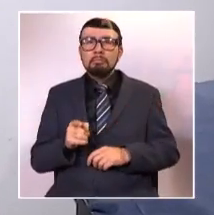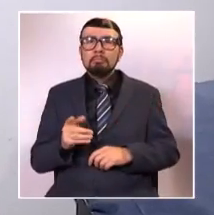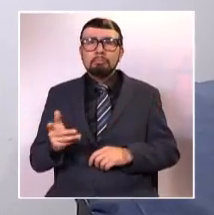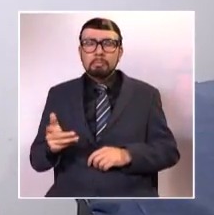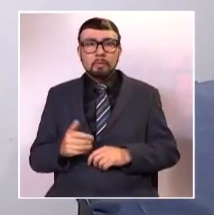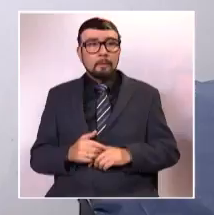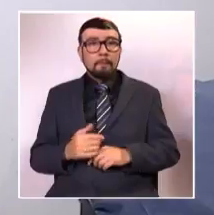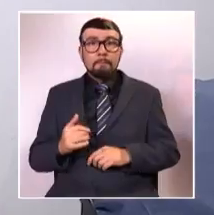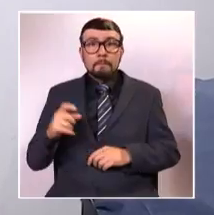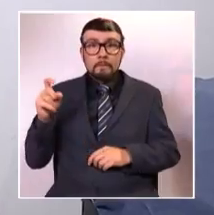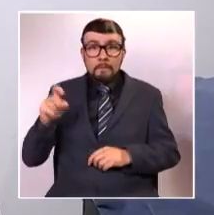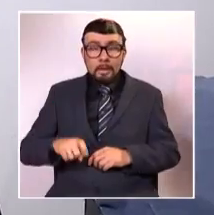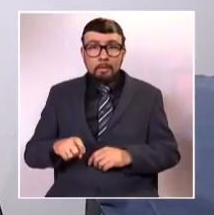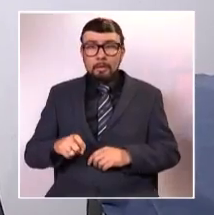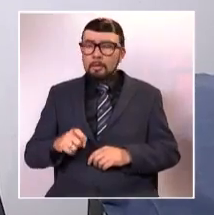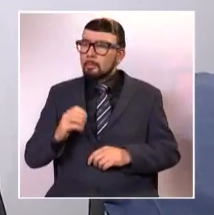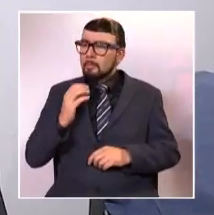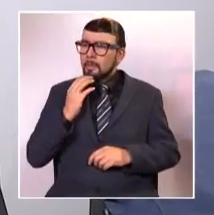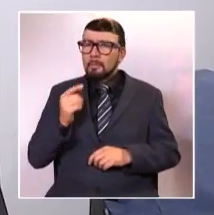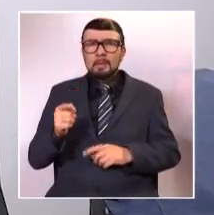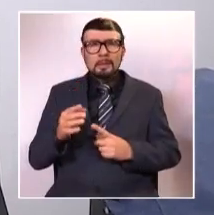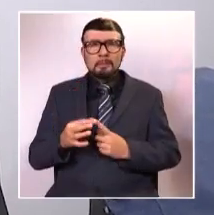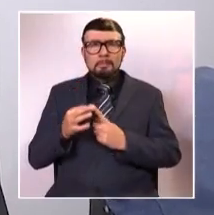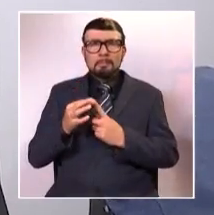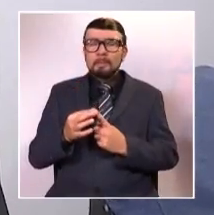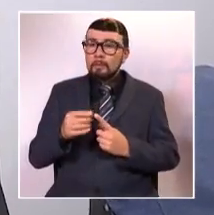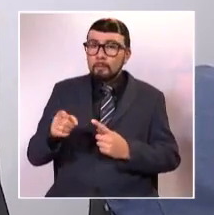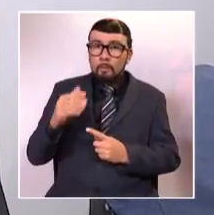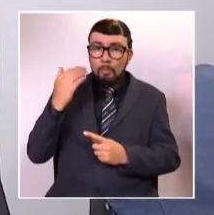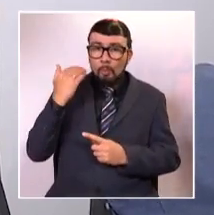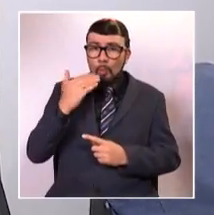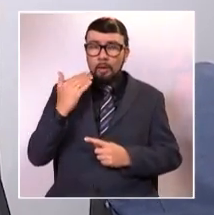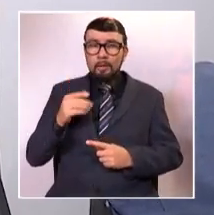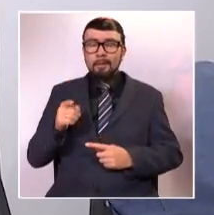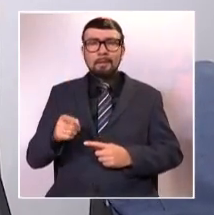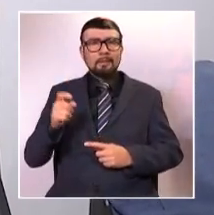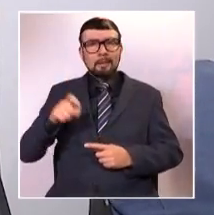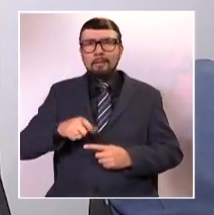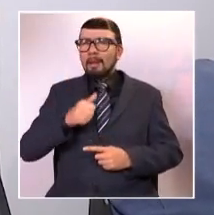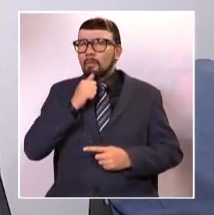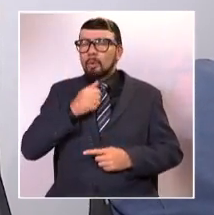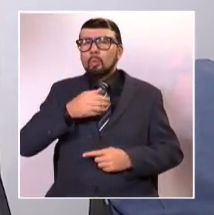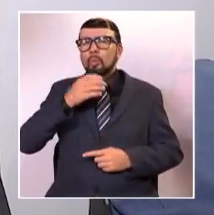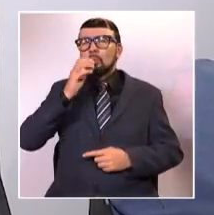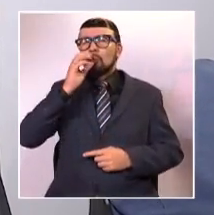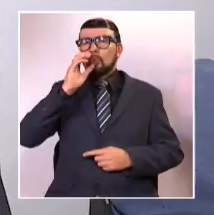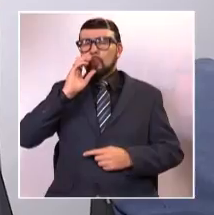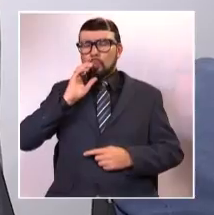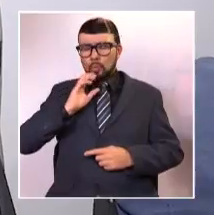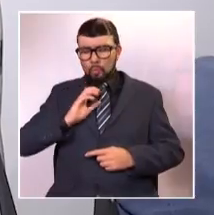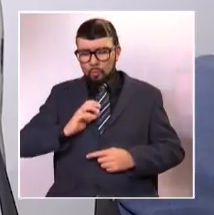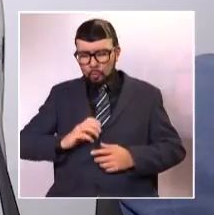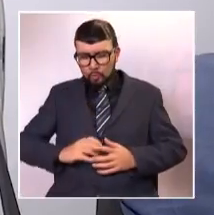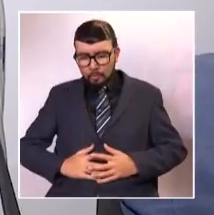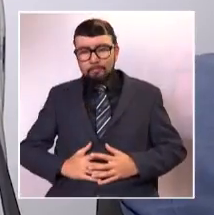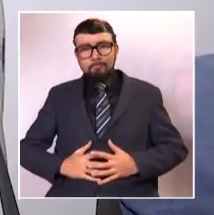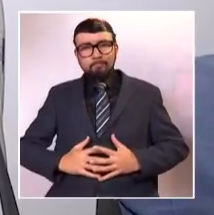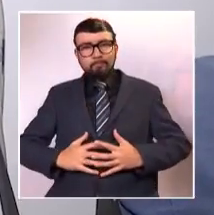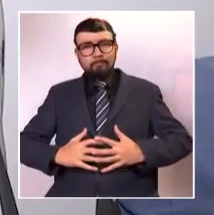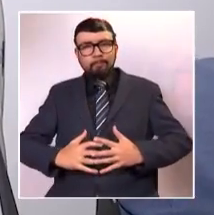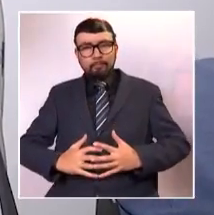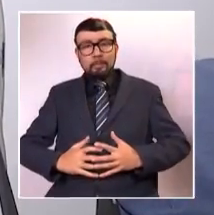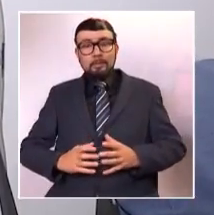debe llenar la vejiga, sobre todo en el caso de la mujer, para poder ver muy bien los órganos pélvicos, en especial los ovarios, necesitamos una